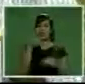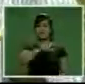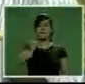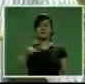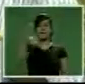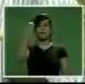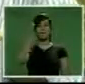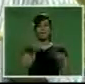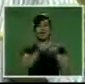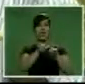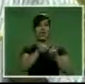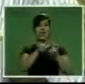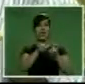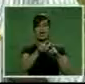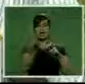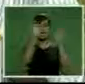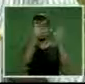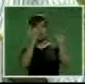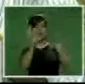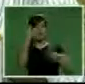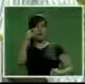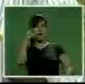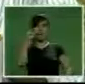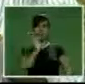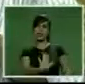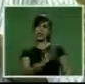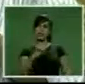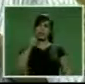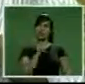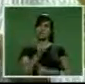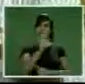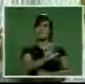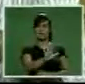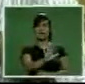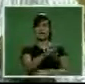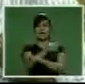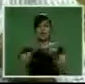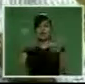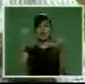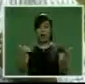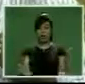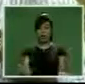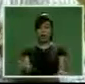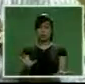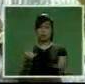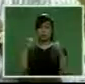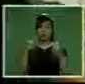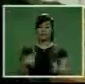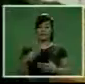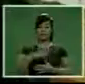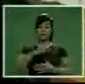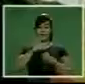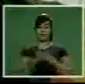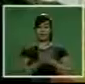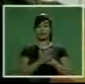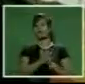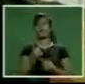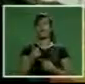estereotipos, ¿entiendes? Y ahí es donde está la fuerza del pensamiento único, del condicionamiento cultural. Nosotros